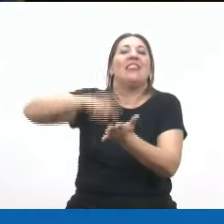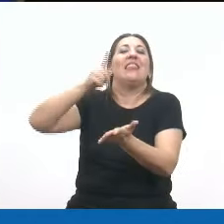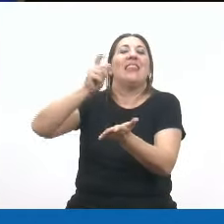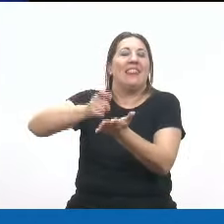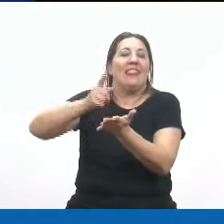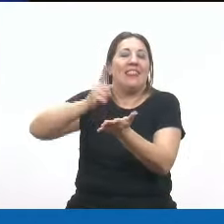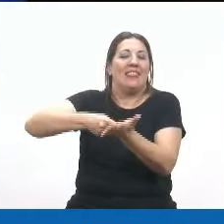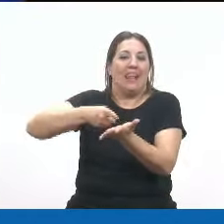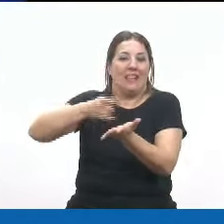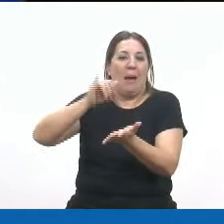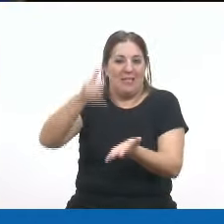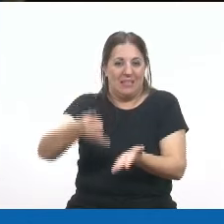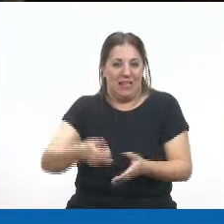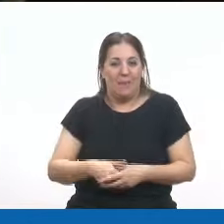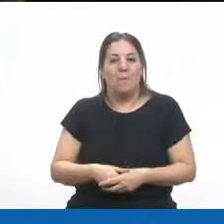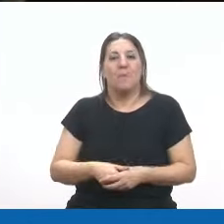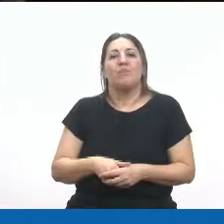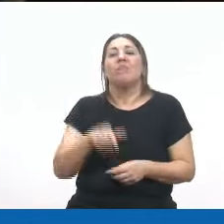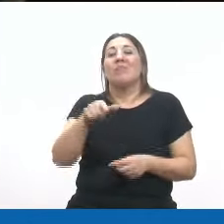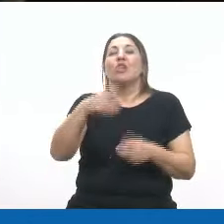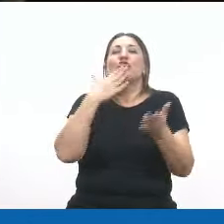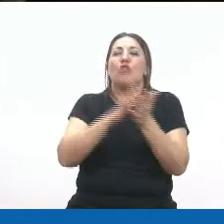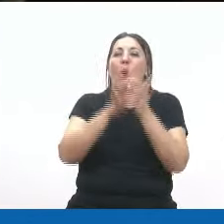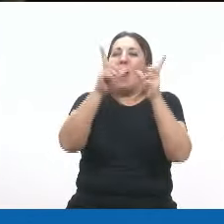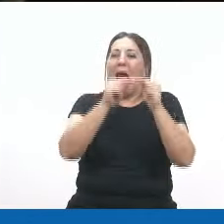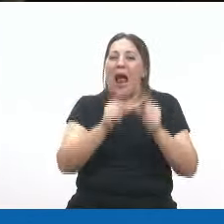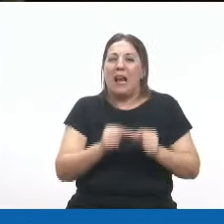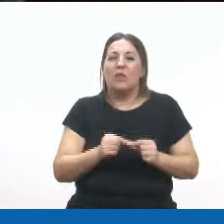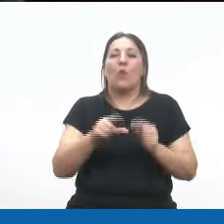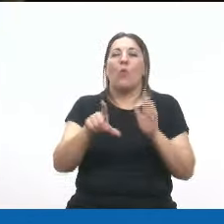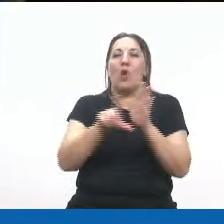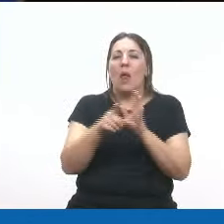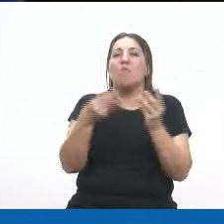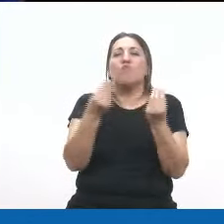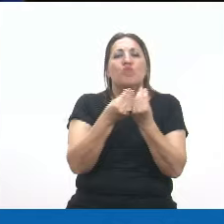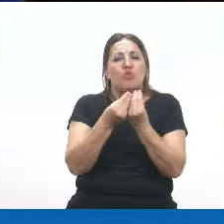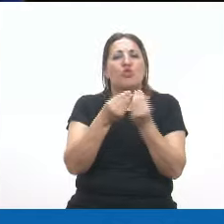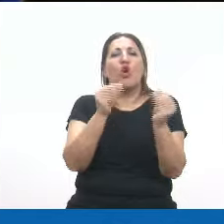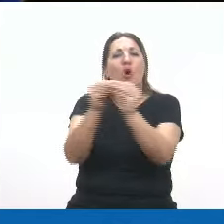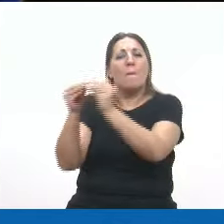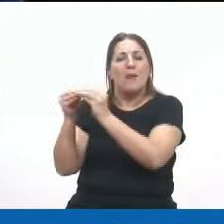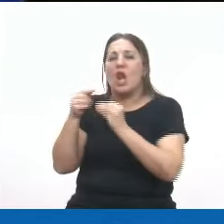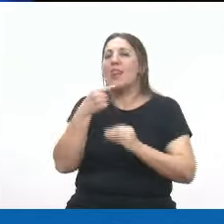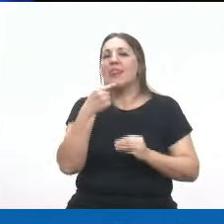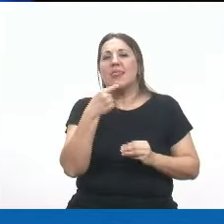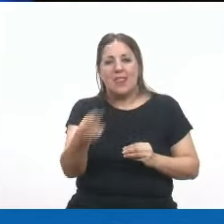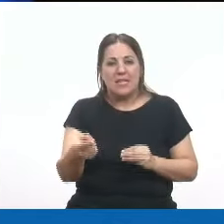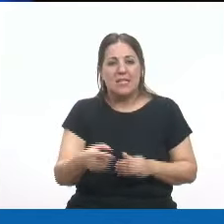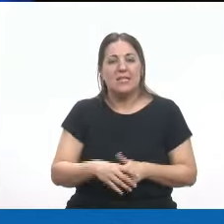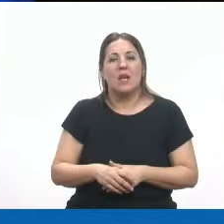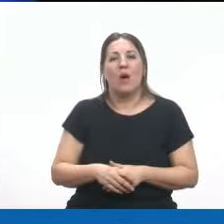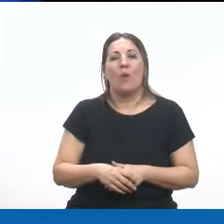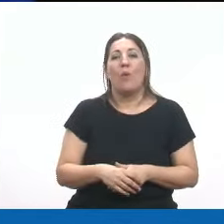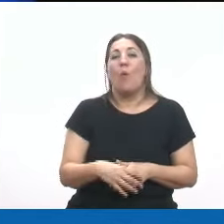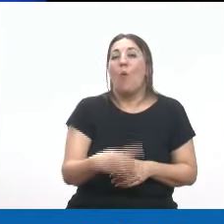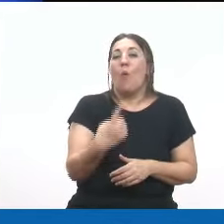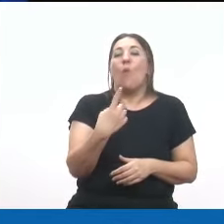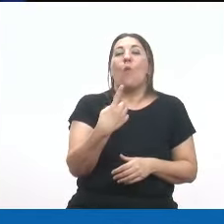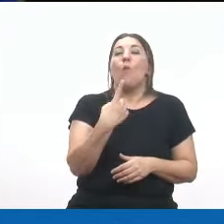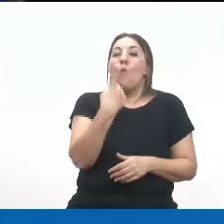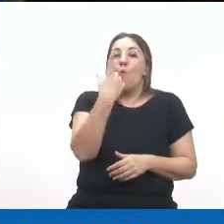buscando en el articulado ya lo dijeron varias varios de nuestros colegas ni una sola ley ni una